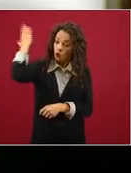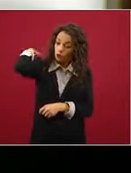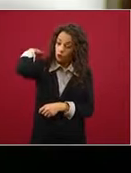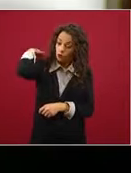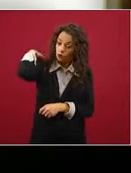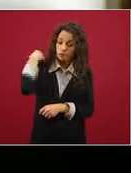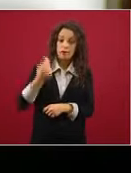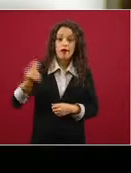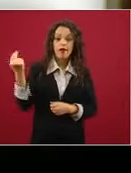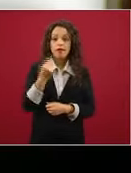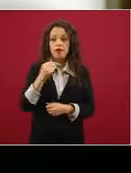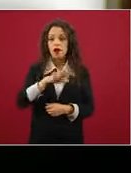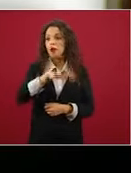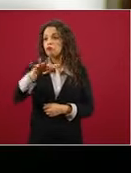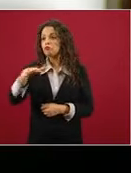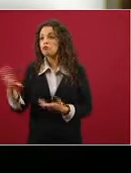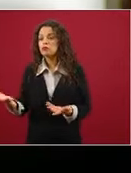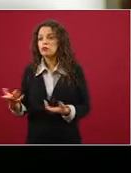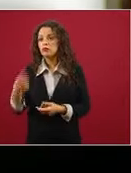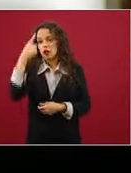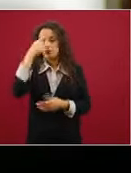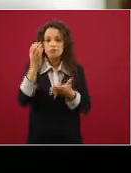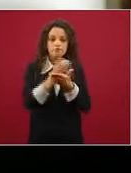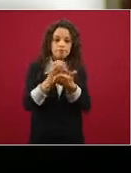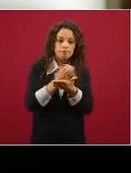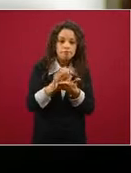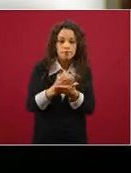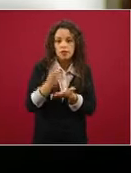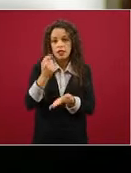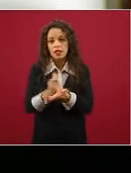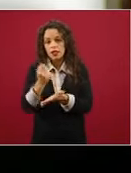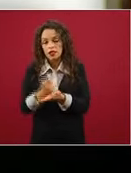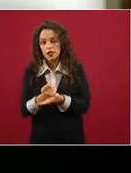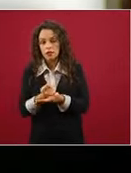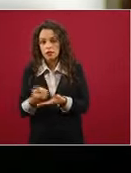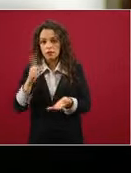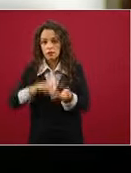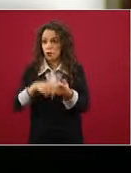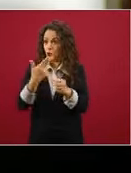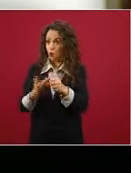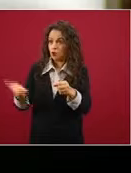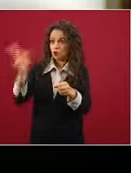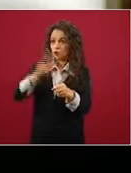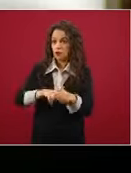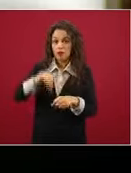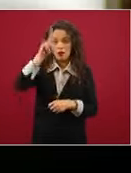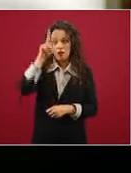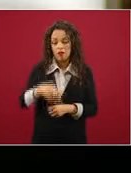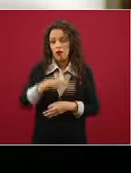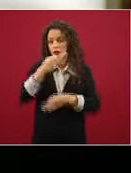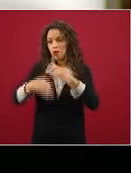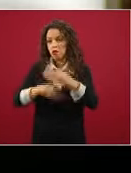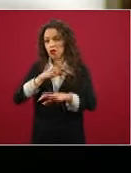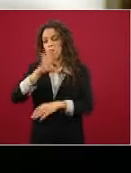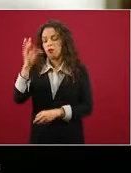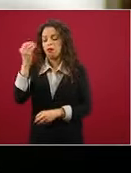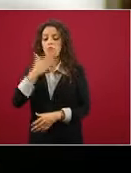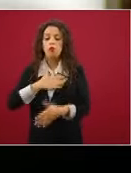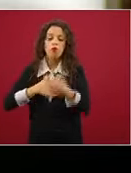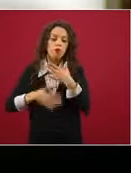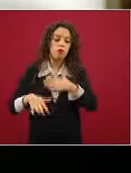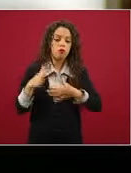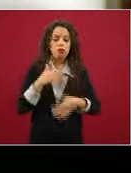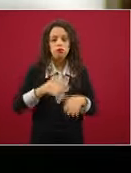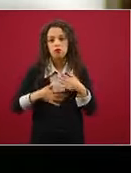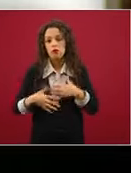buscando terapias de recuperación. ¿El sistema hospitalario y médico no estará muy desgastado para cuando llegue, llamémosle, esta segunda oleada